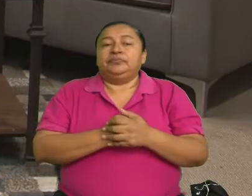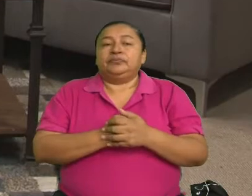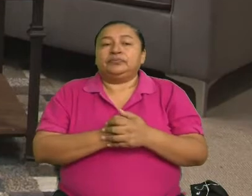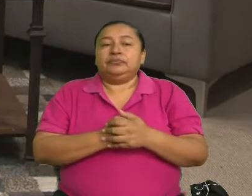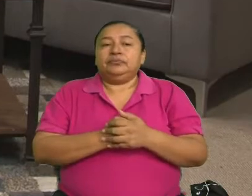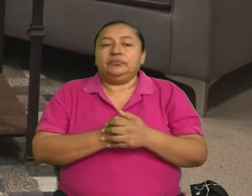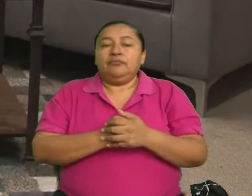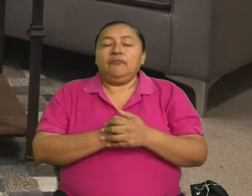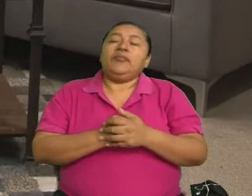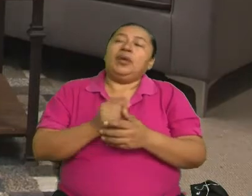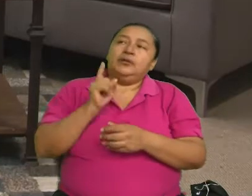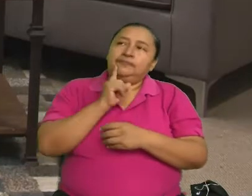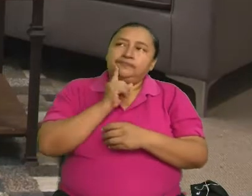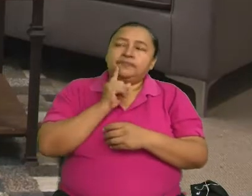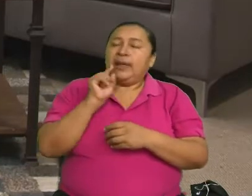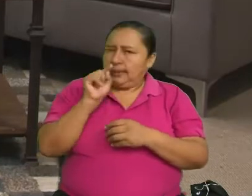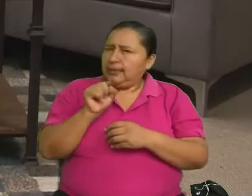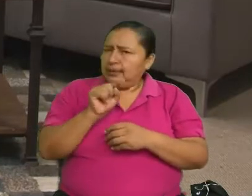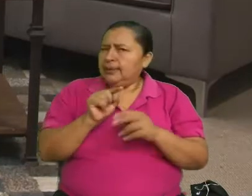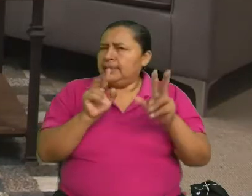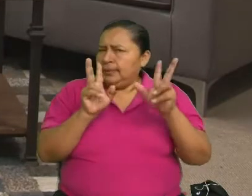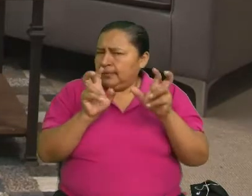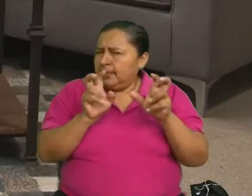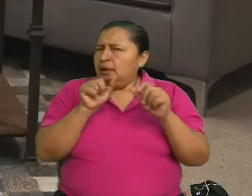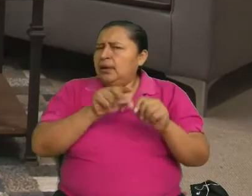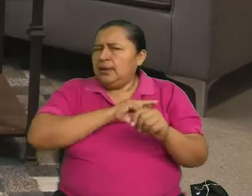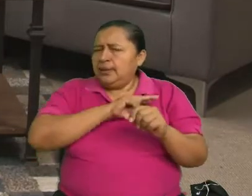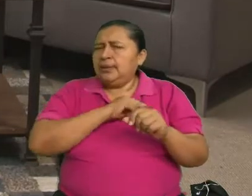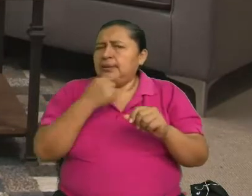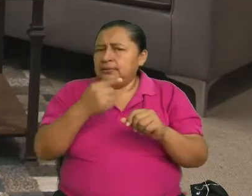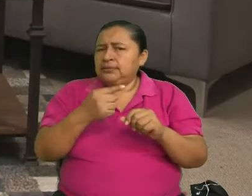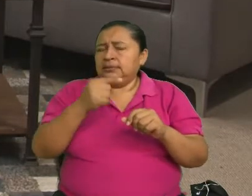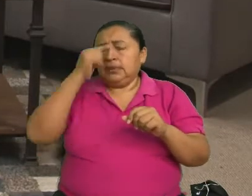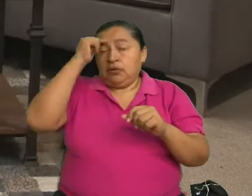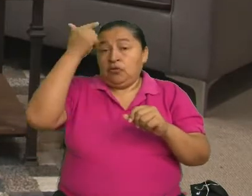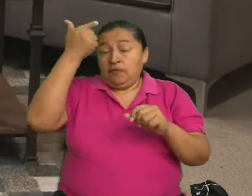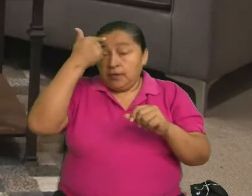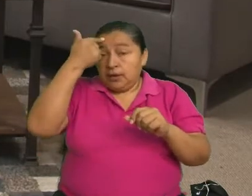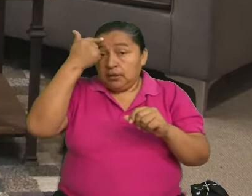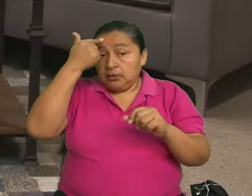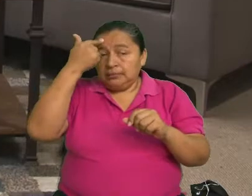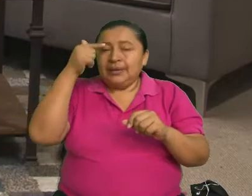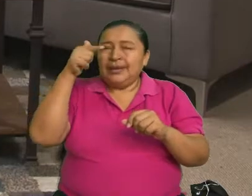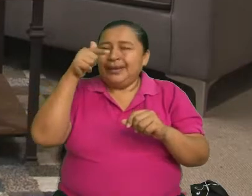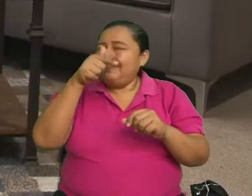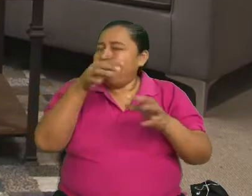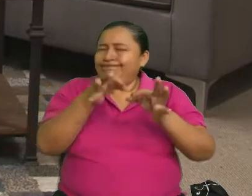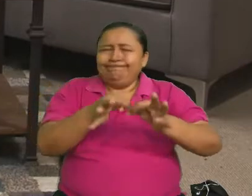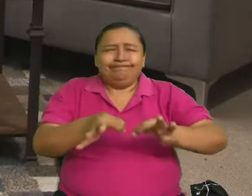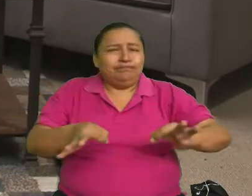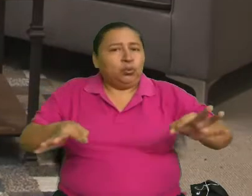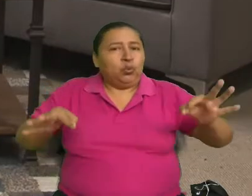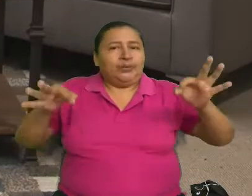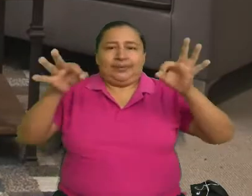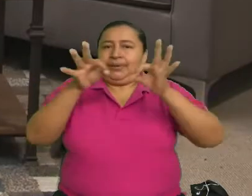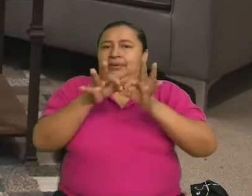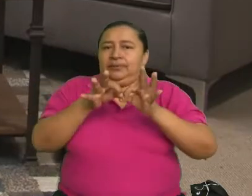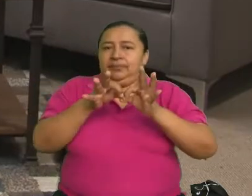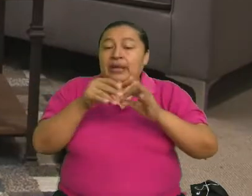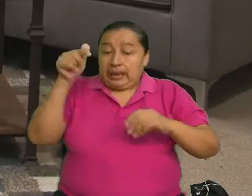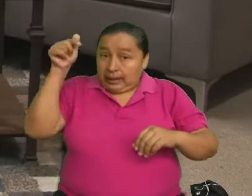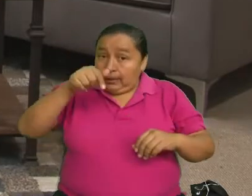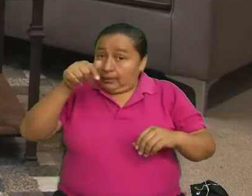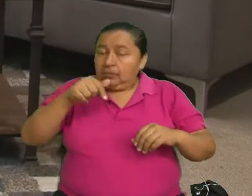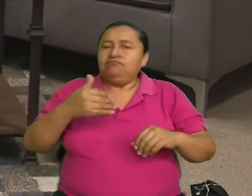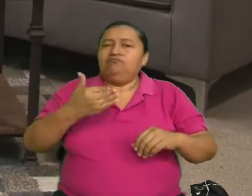el gobierno de Reconciliación Nacional, el GRUN, ha sido vital. Sin este gobierno, este es un buen